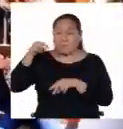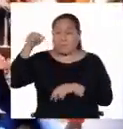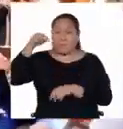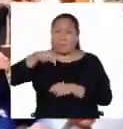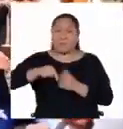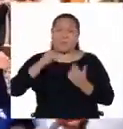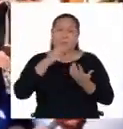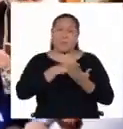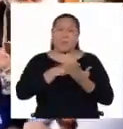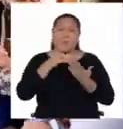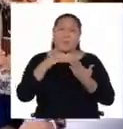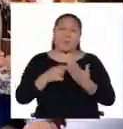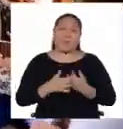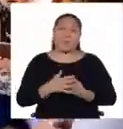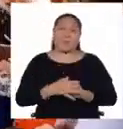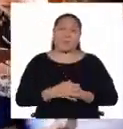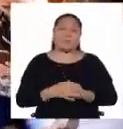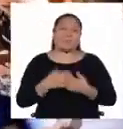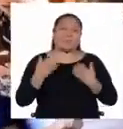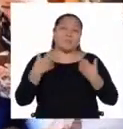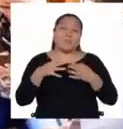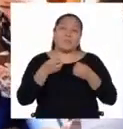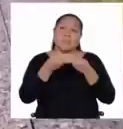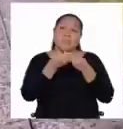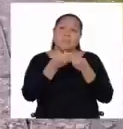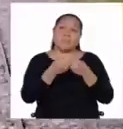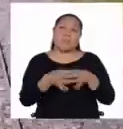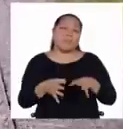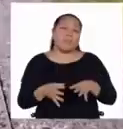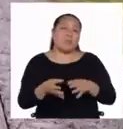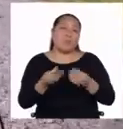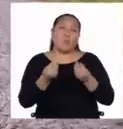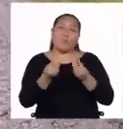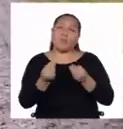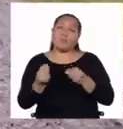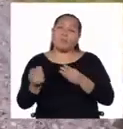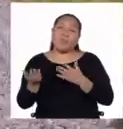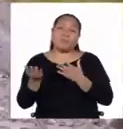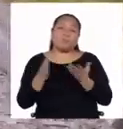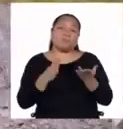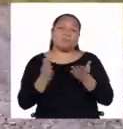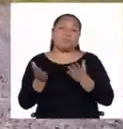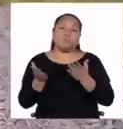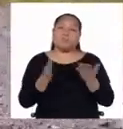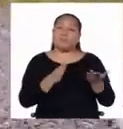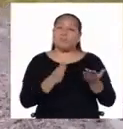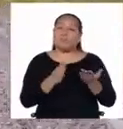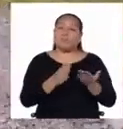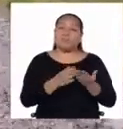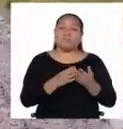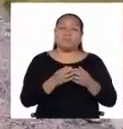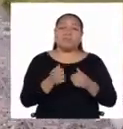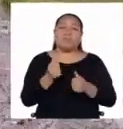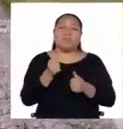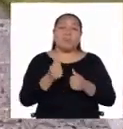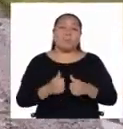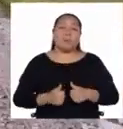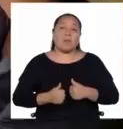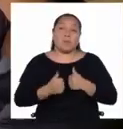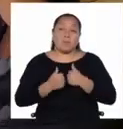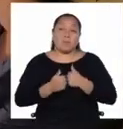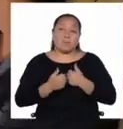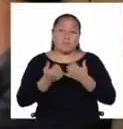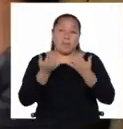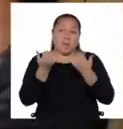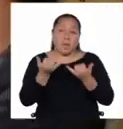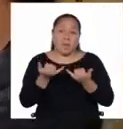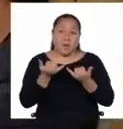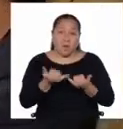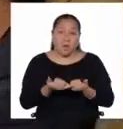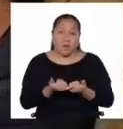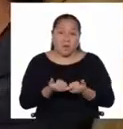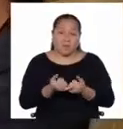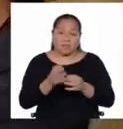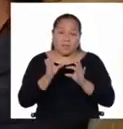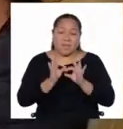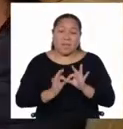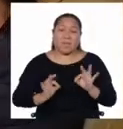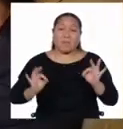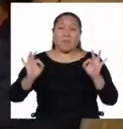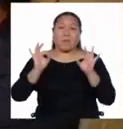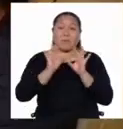programa, se han perdido muchas vías que hoy serían importantes para el desarrollo del